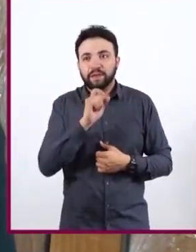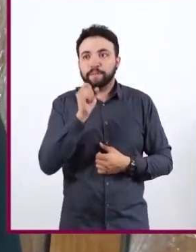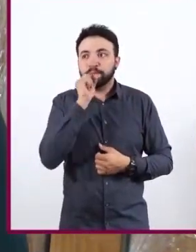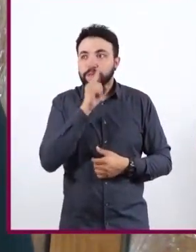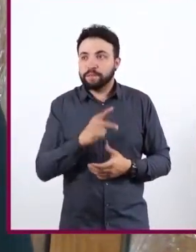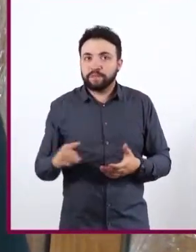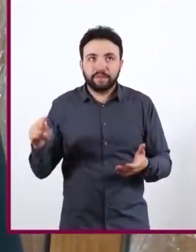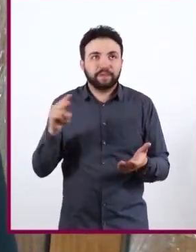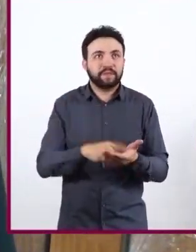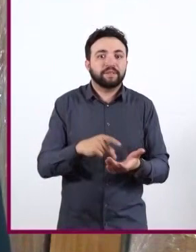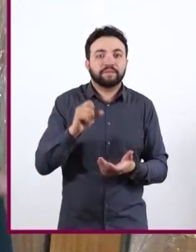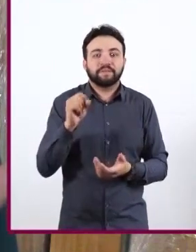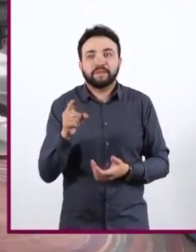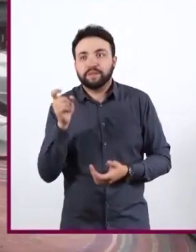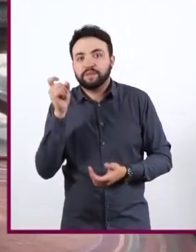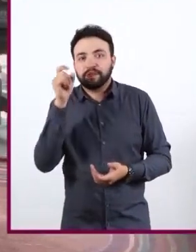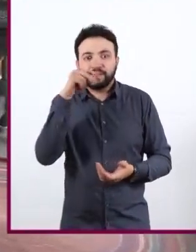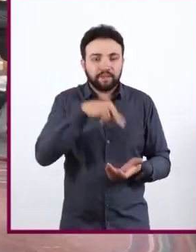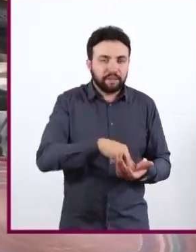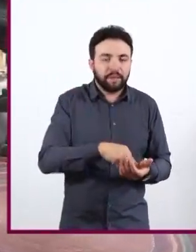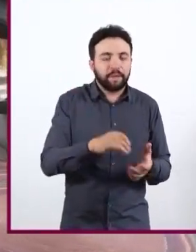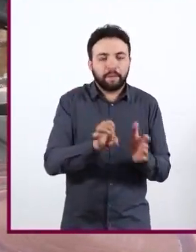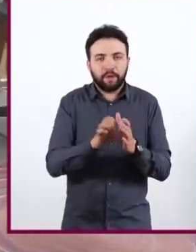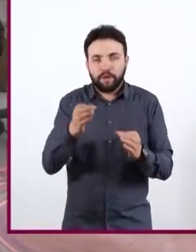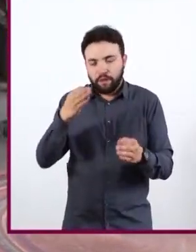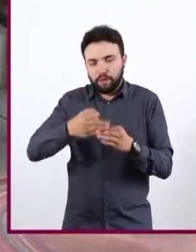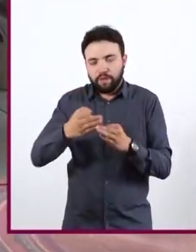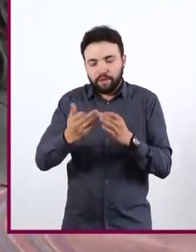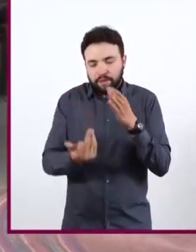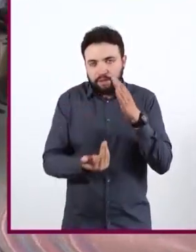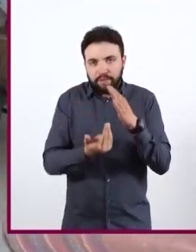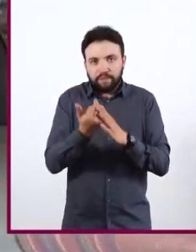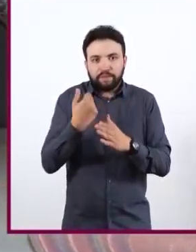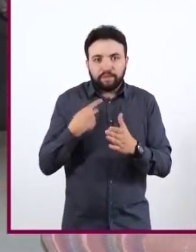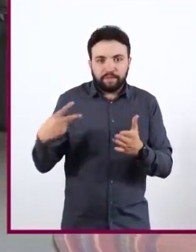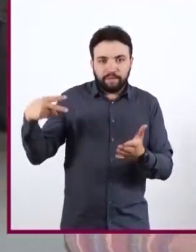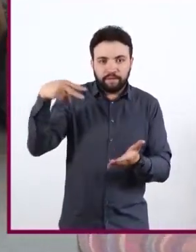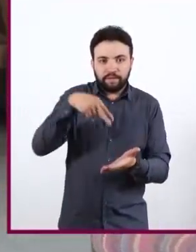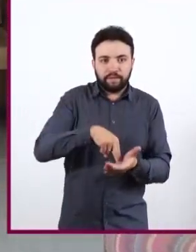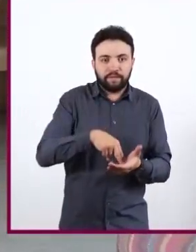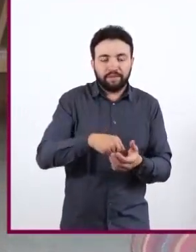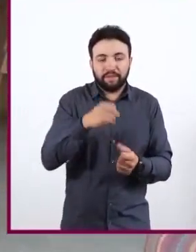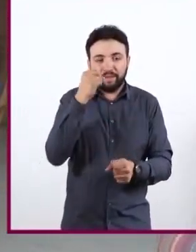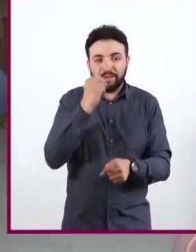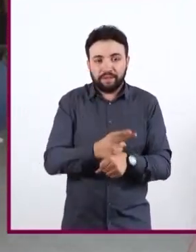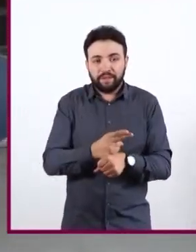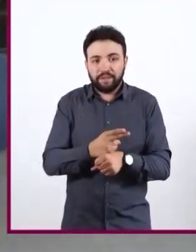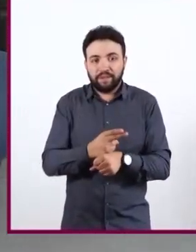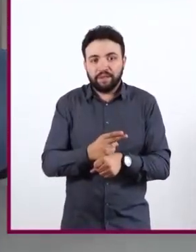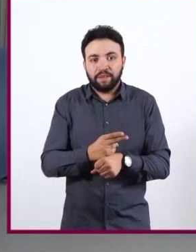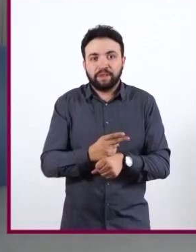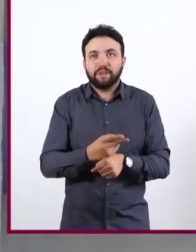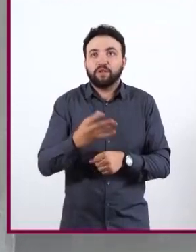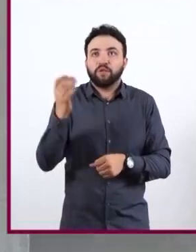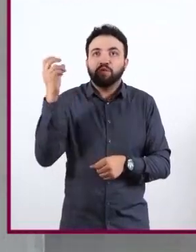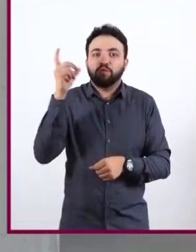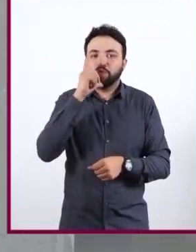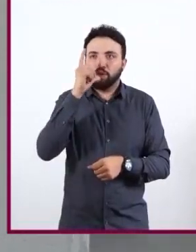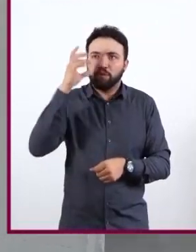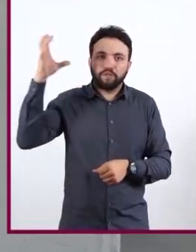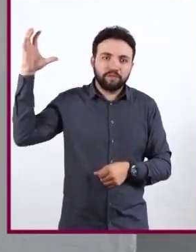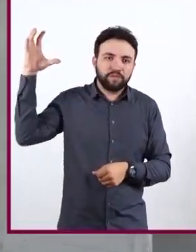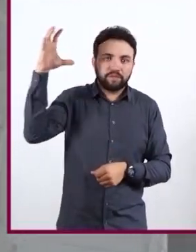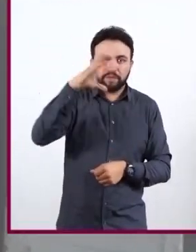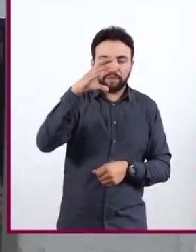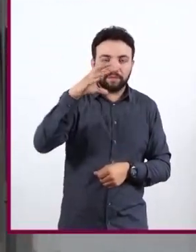espacio, en las mismas condiciones. Por ejemplo, ahorita que estamos en el estudio en la mañana, muy temprano, que entra la luz y como